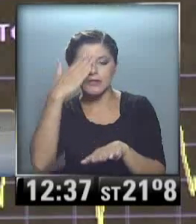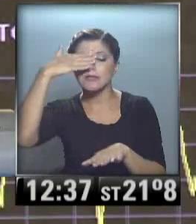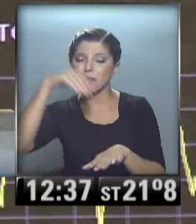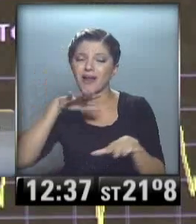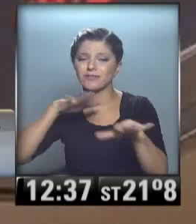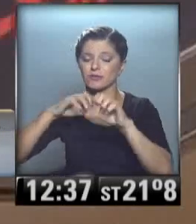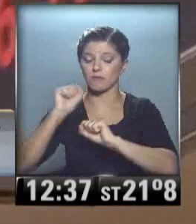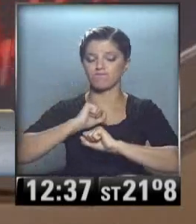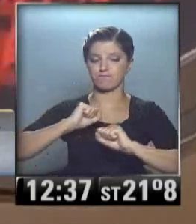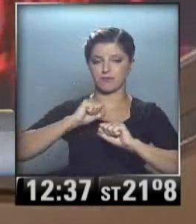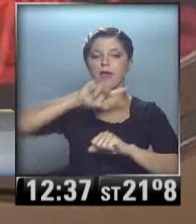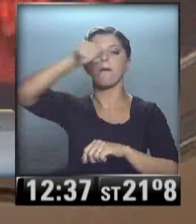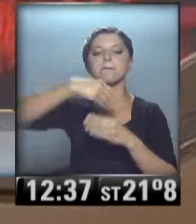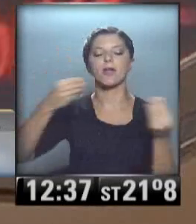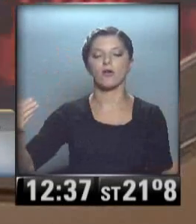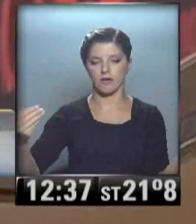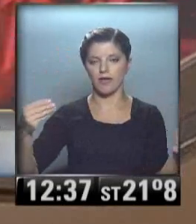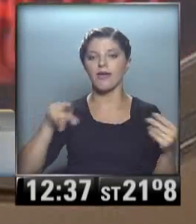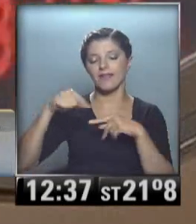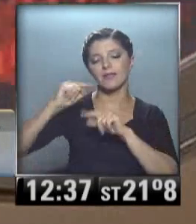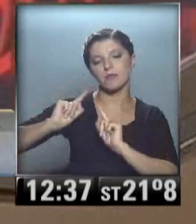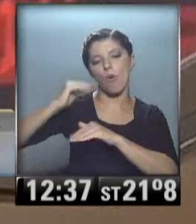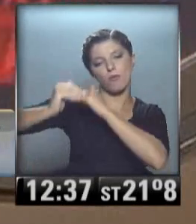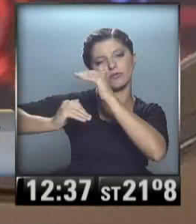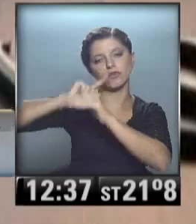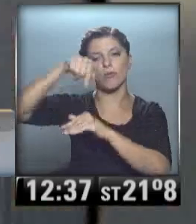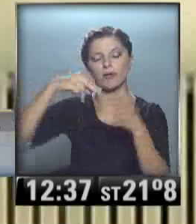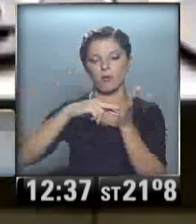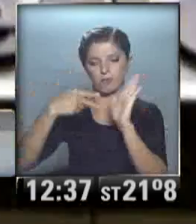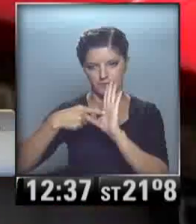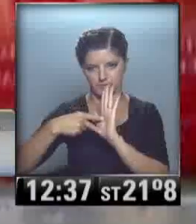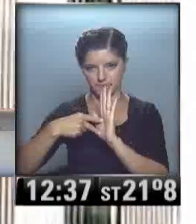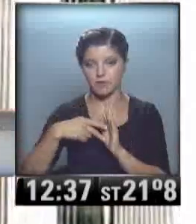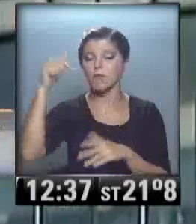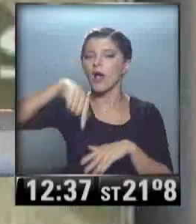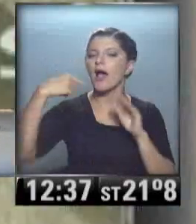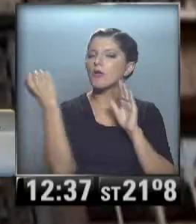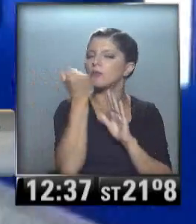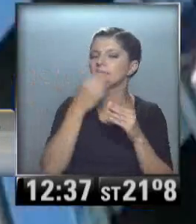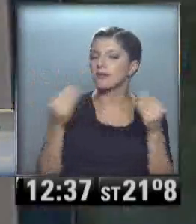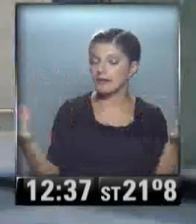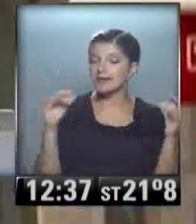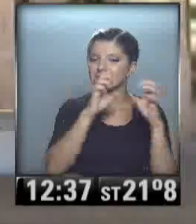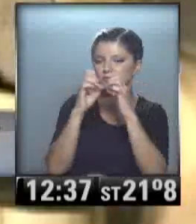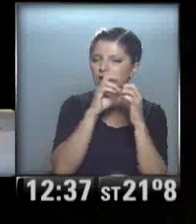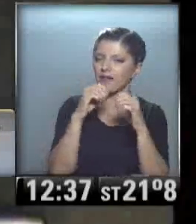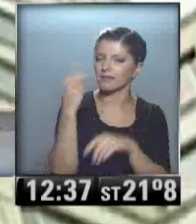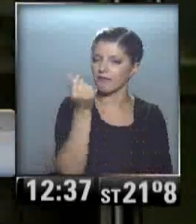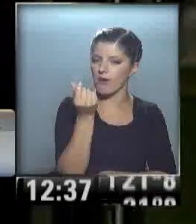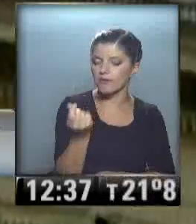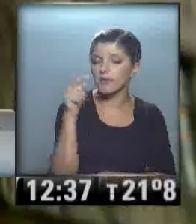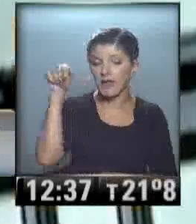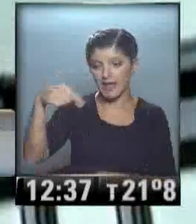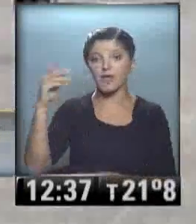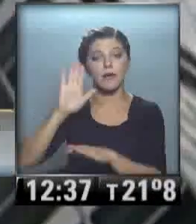explosión fueron la derivación lógica de tal proceso. Lo significativo es que la crisis financiera provocada por